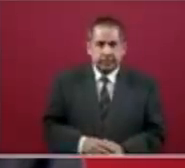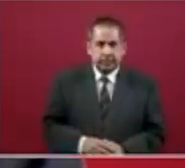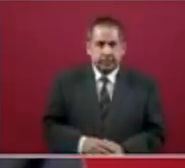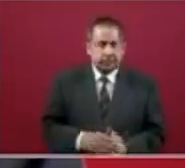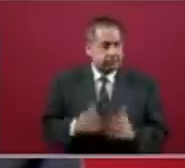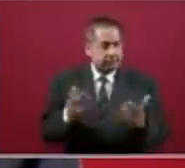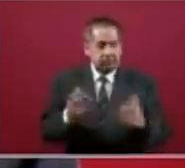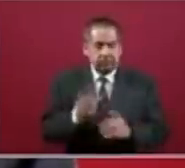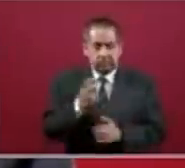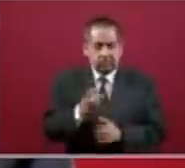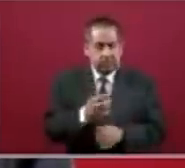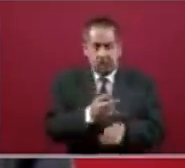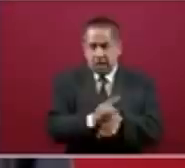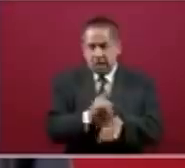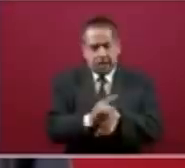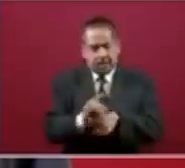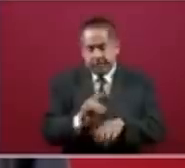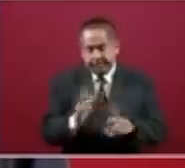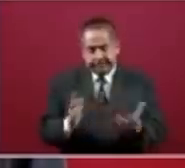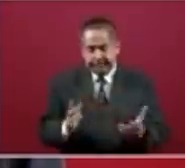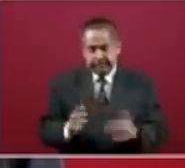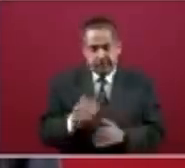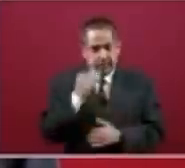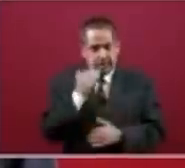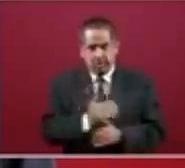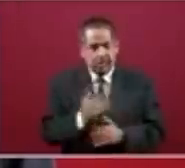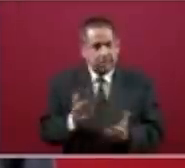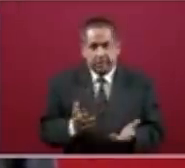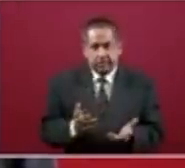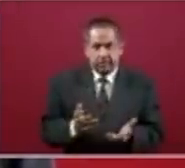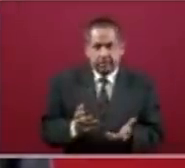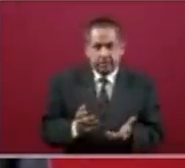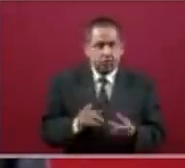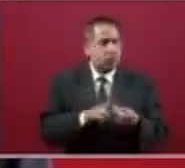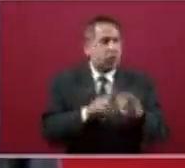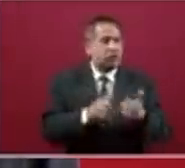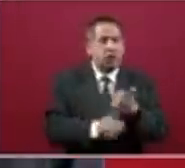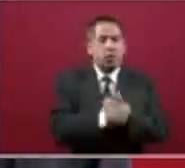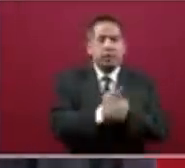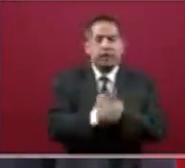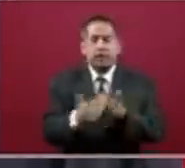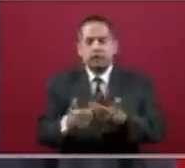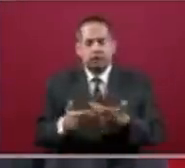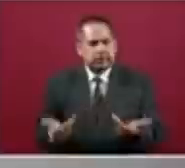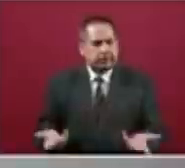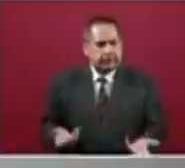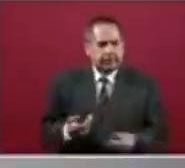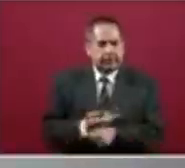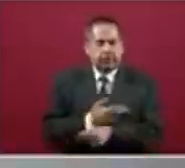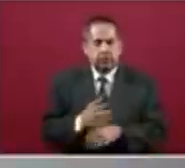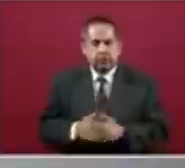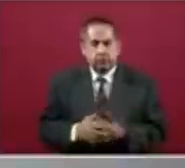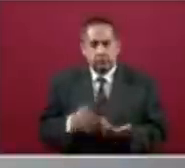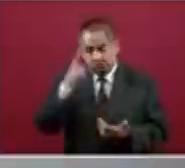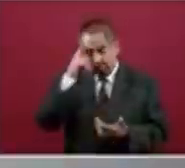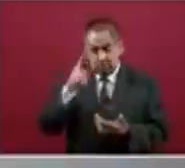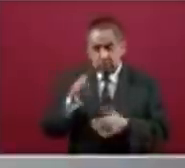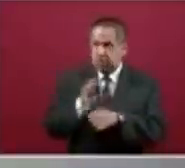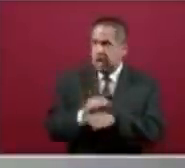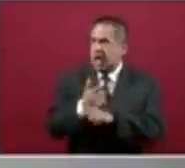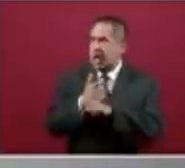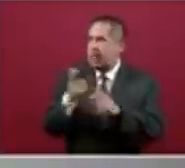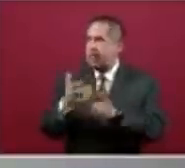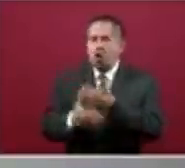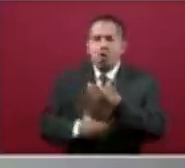Eso es una irregularidad. No hay competencia. ¿En qué quedamos? ¿No que estamos a favor del libre